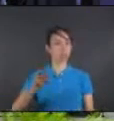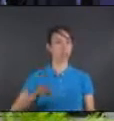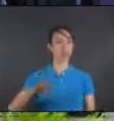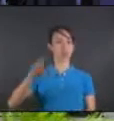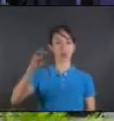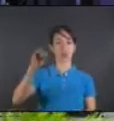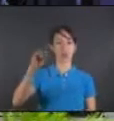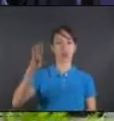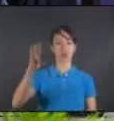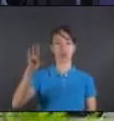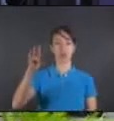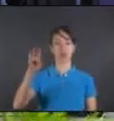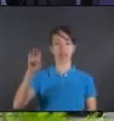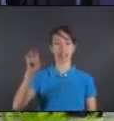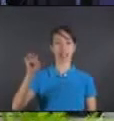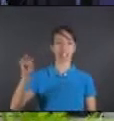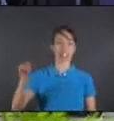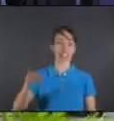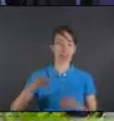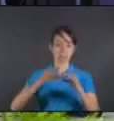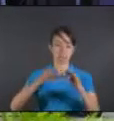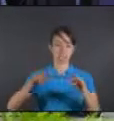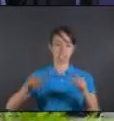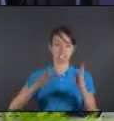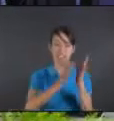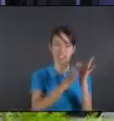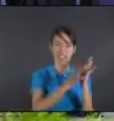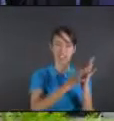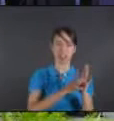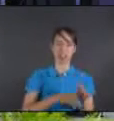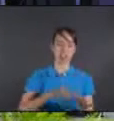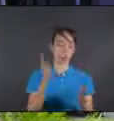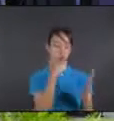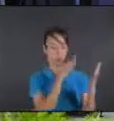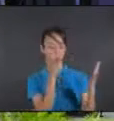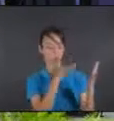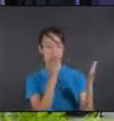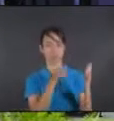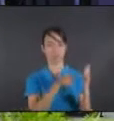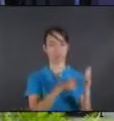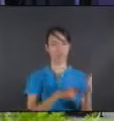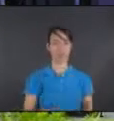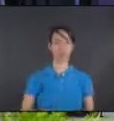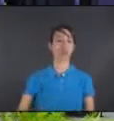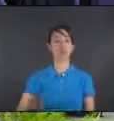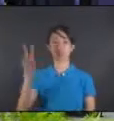a refinar, lo va a purificar y vamos a pasar nítidos, hermano.